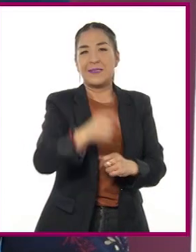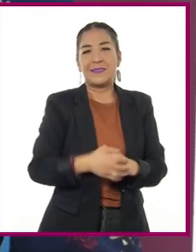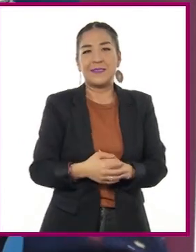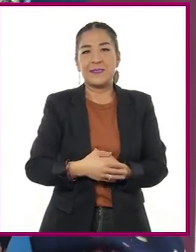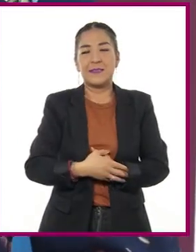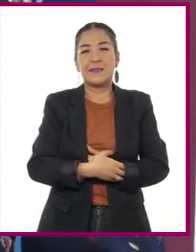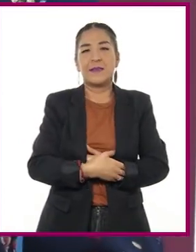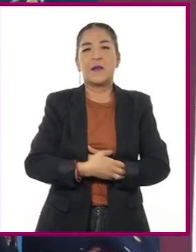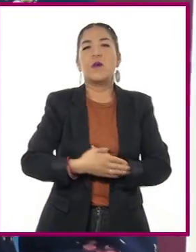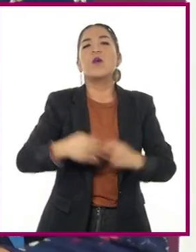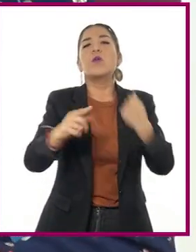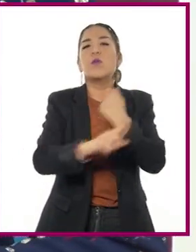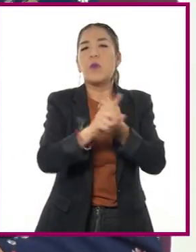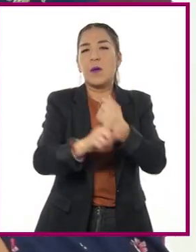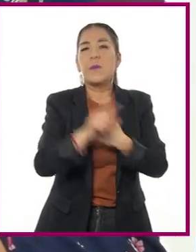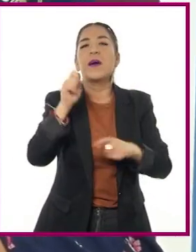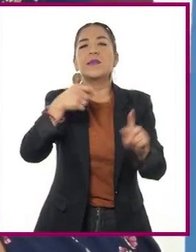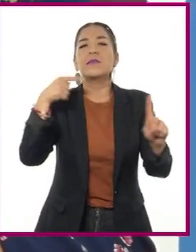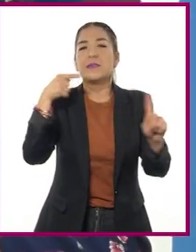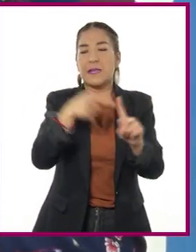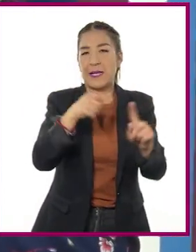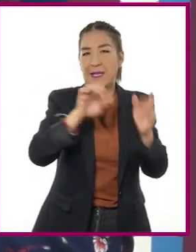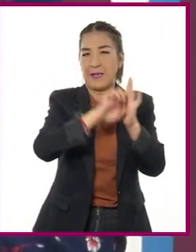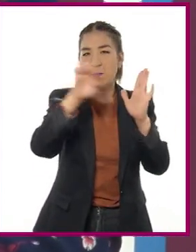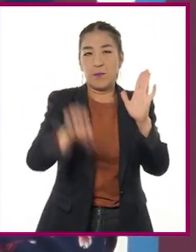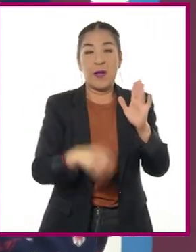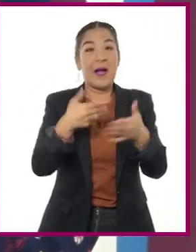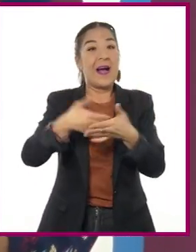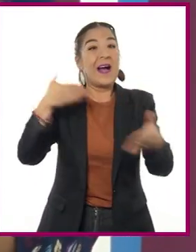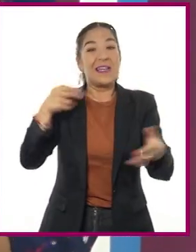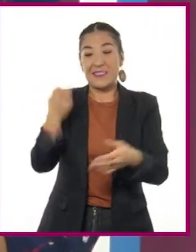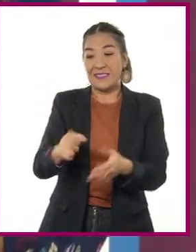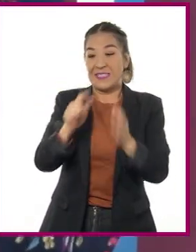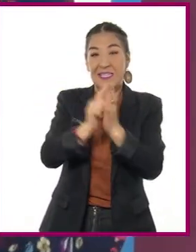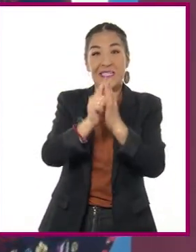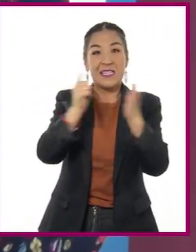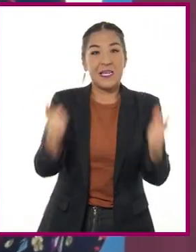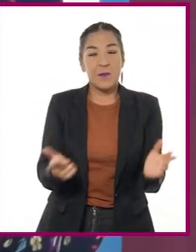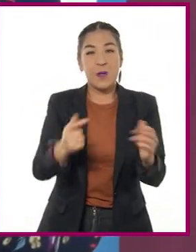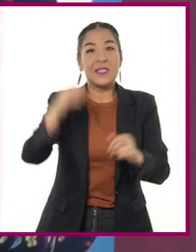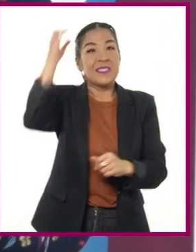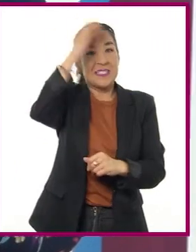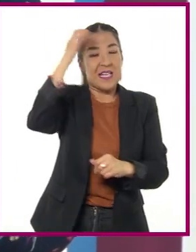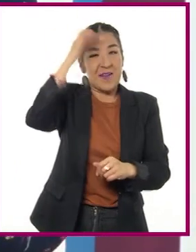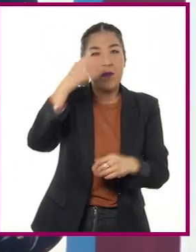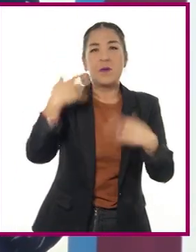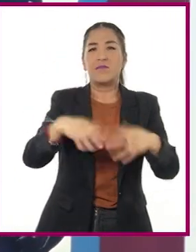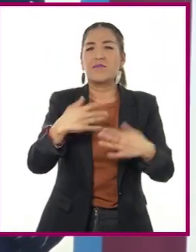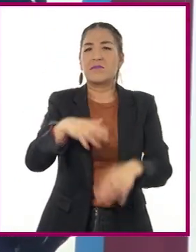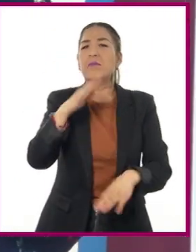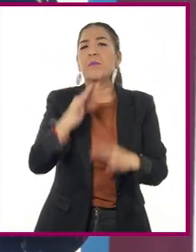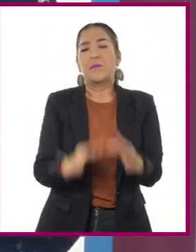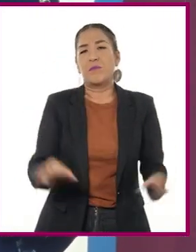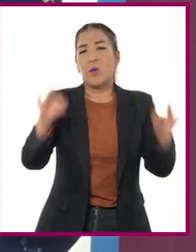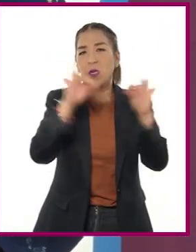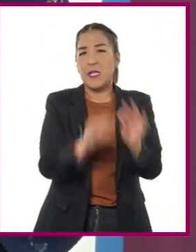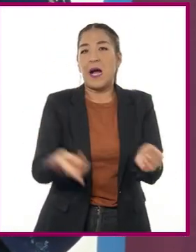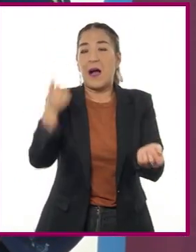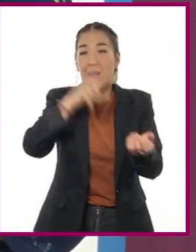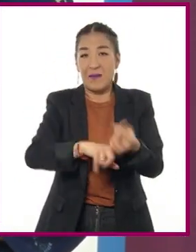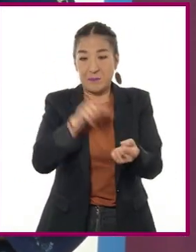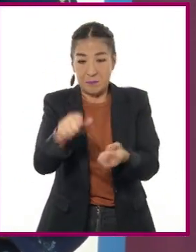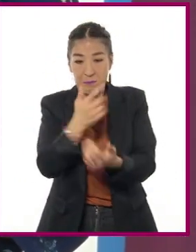algunas limitantes. Por ejemplo, antes de que los libros de los grandes científicos europeos llegaran a sus